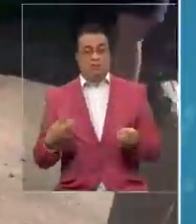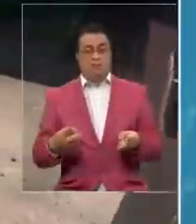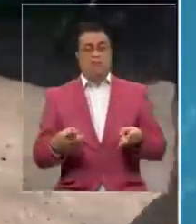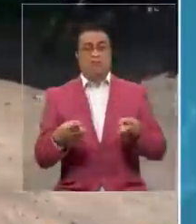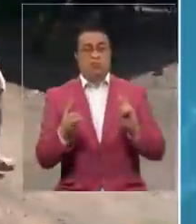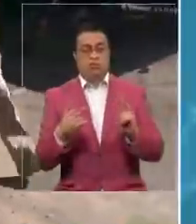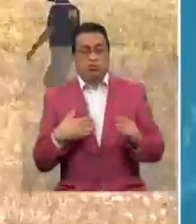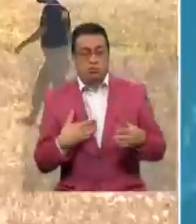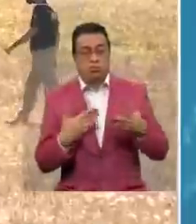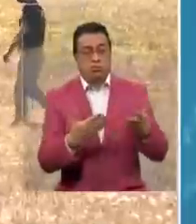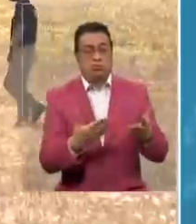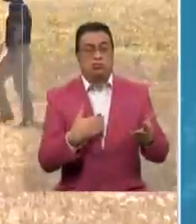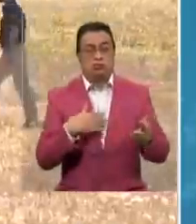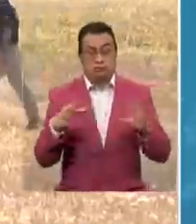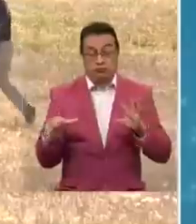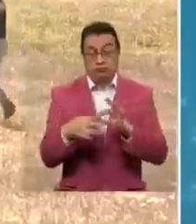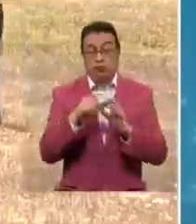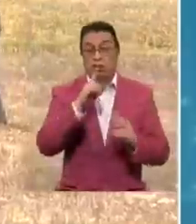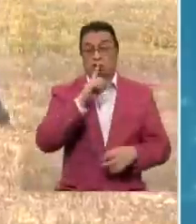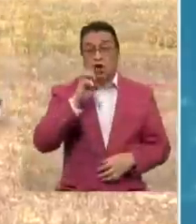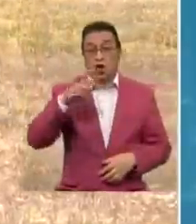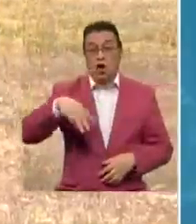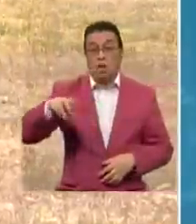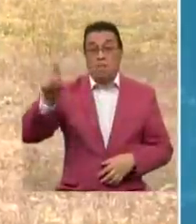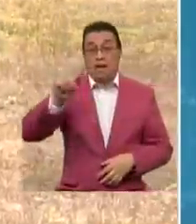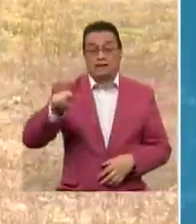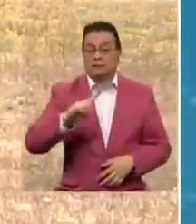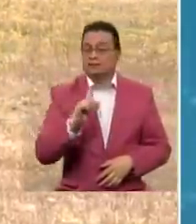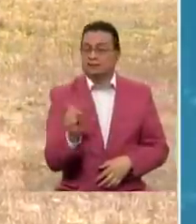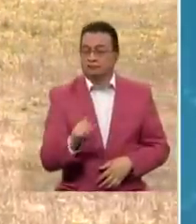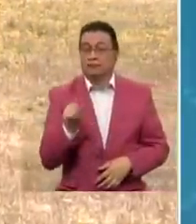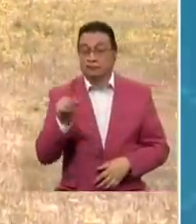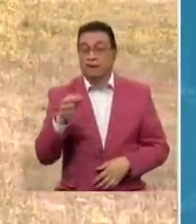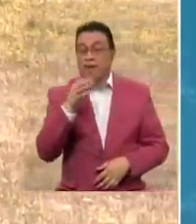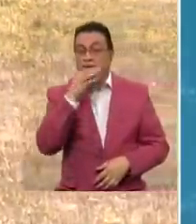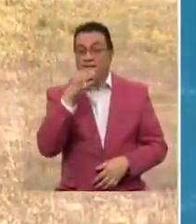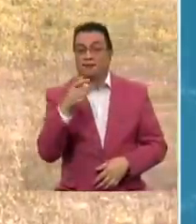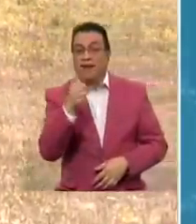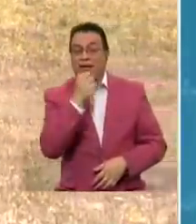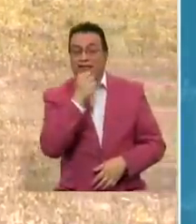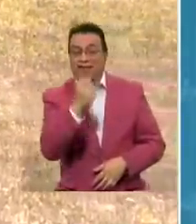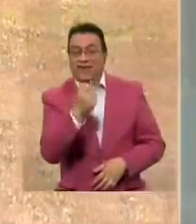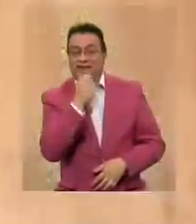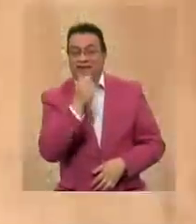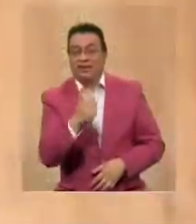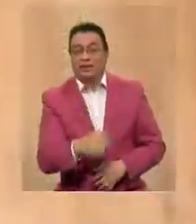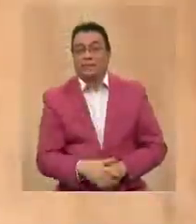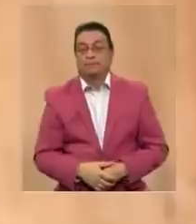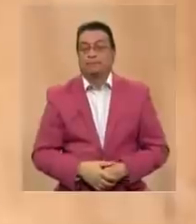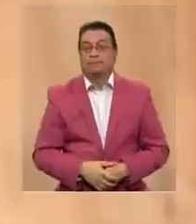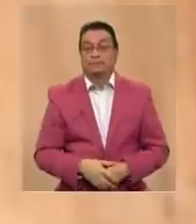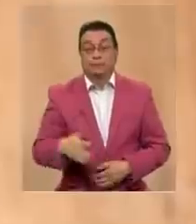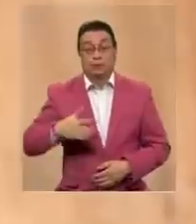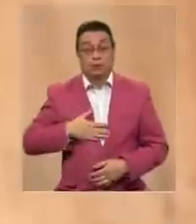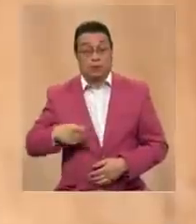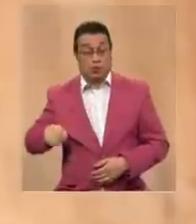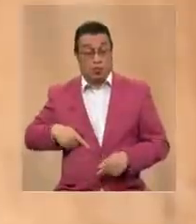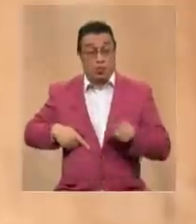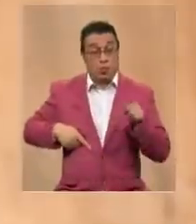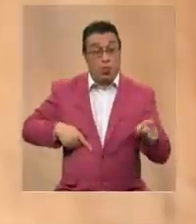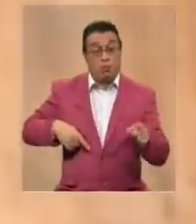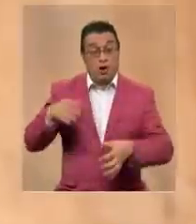descartando su vinculación con el caso del pequeño Tomás. Tenemos justamente parte de lo que él señaló en esta entrevista. Yo no culpo a la